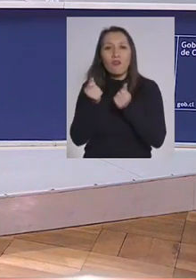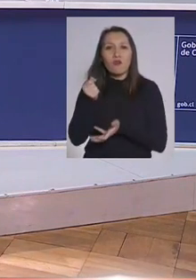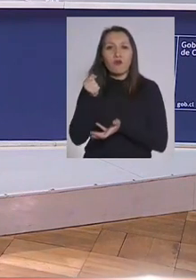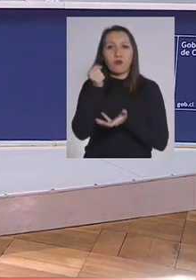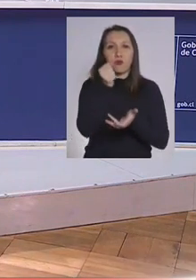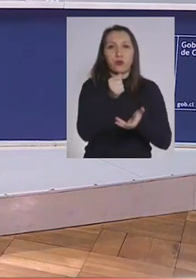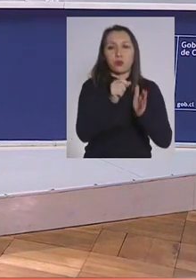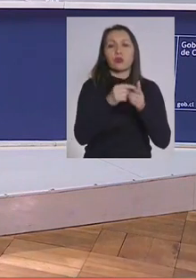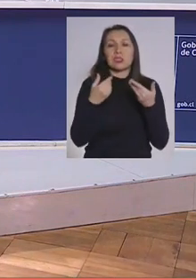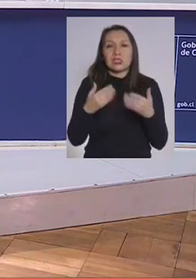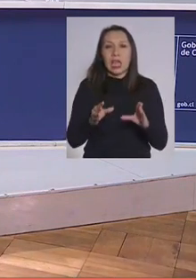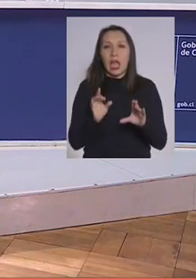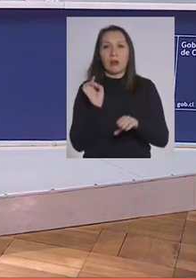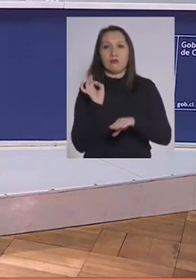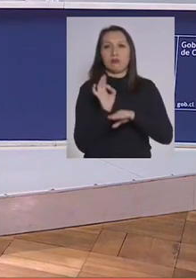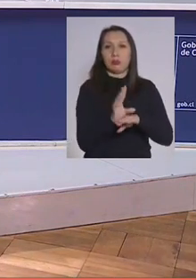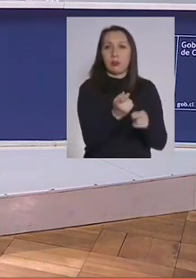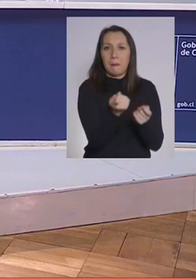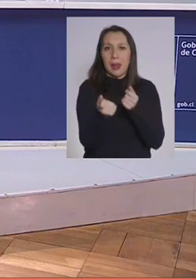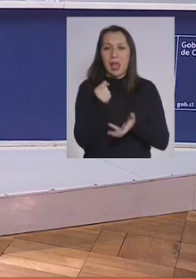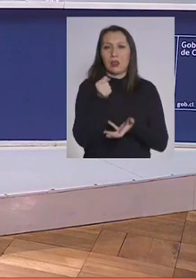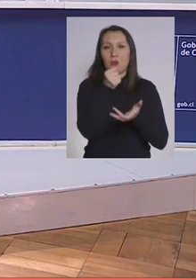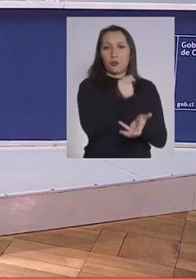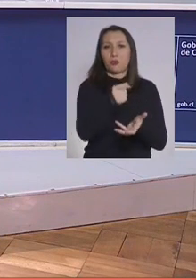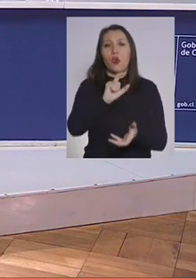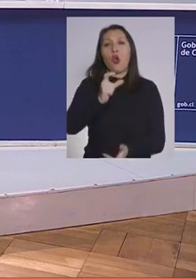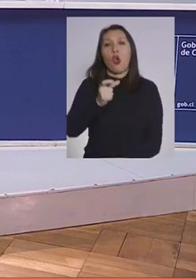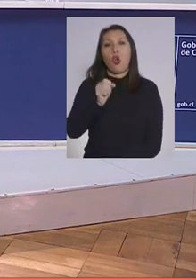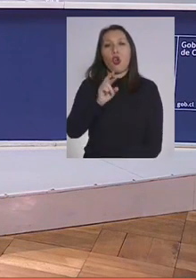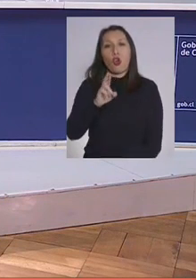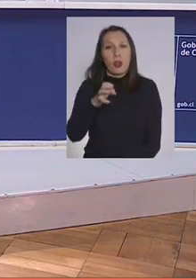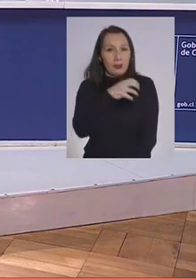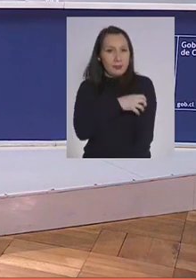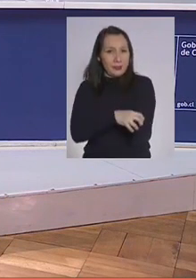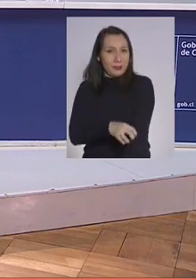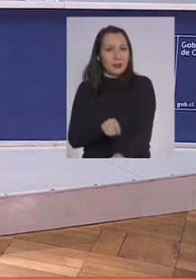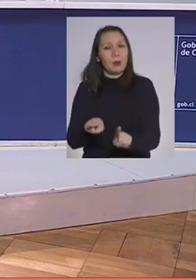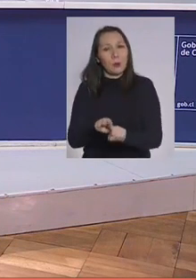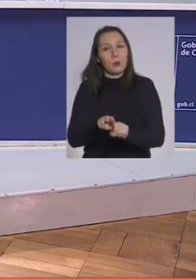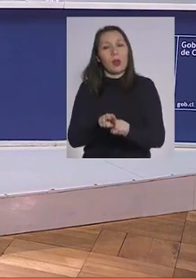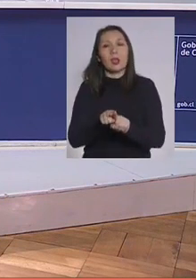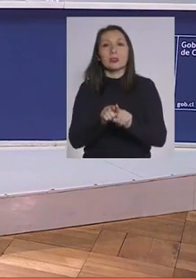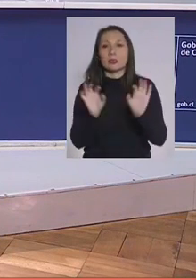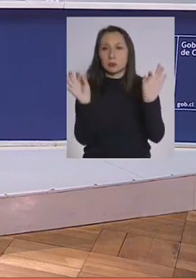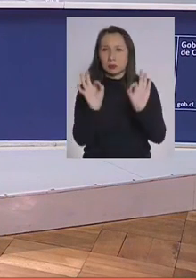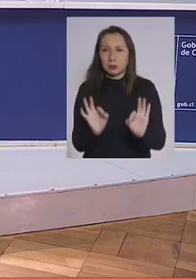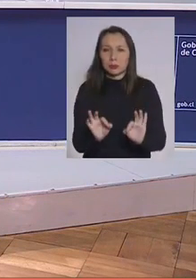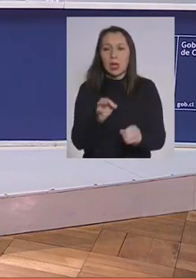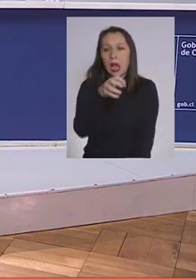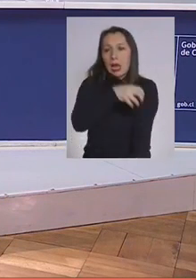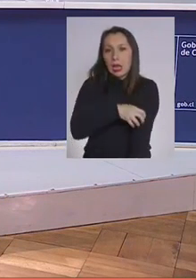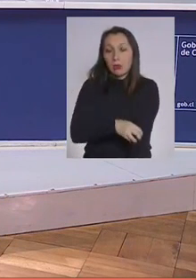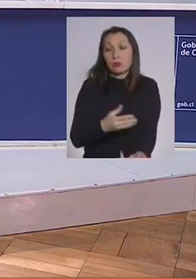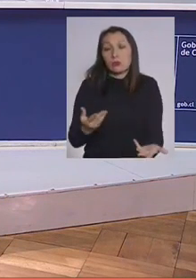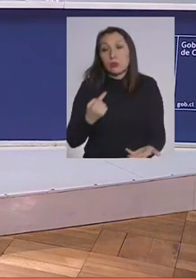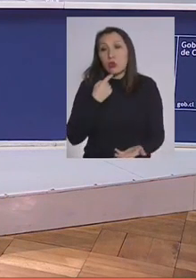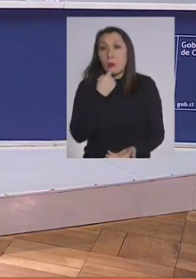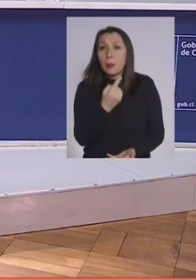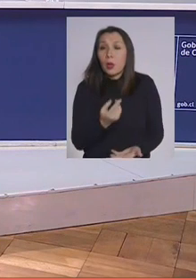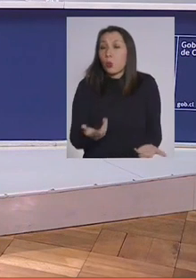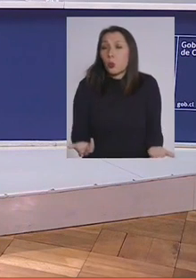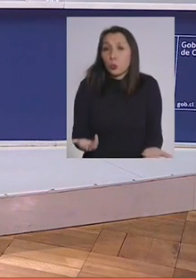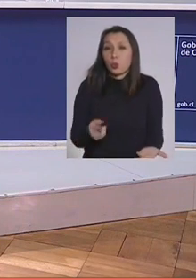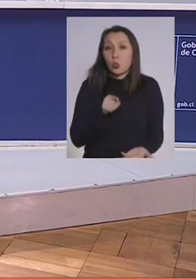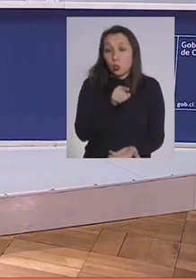que se han transferido a los gobiernos regionales me imagino porque está detallado por región por eso le pregunto si es que